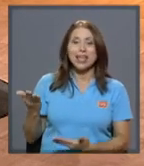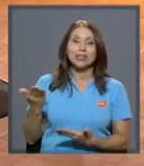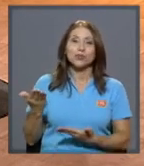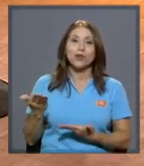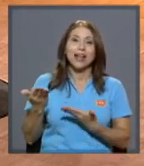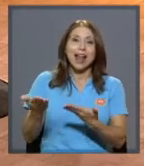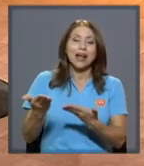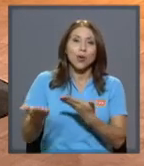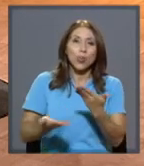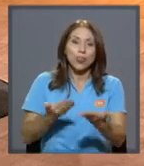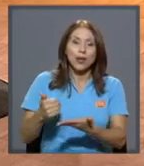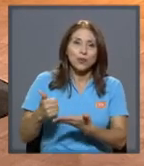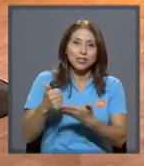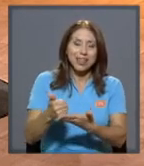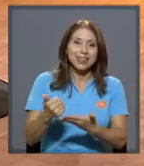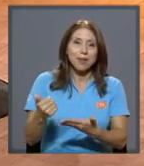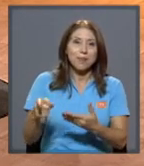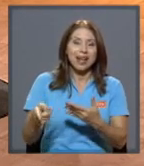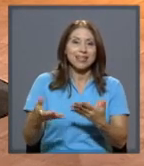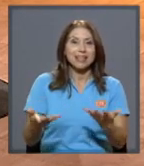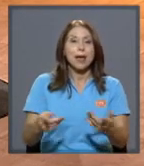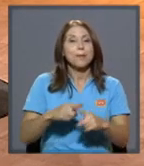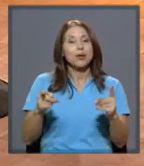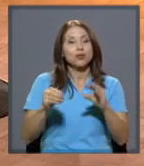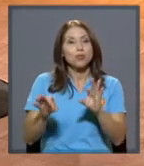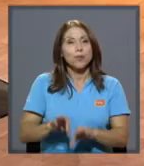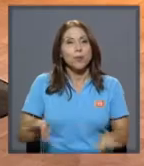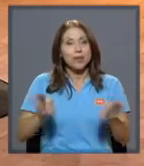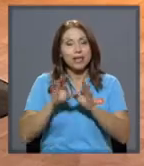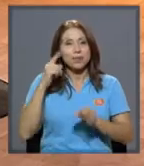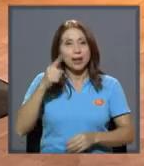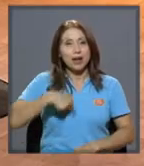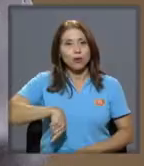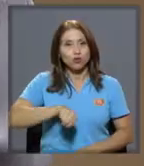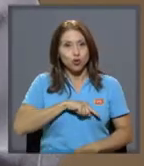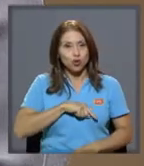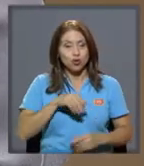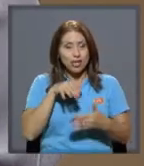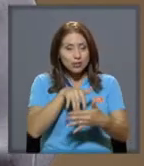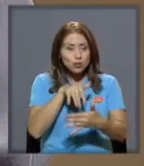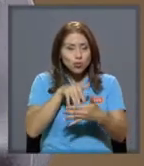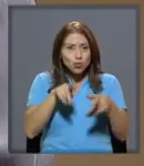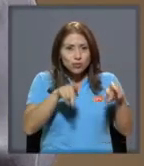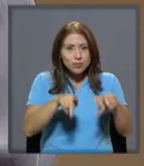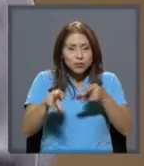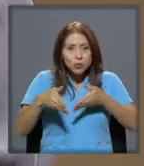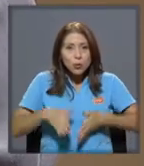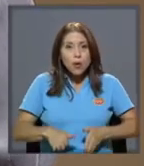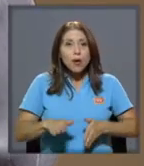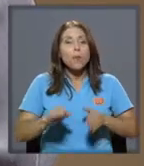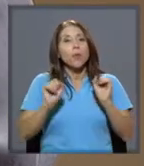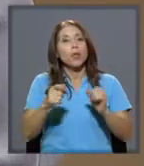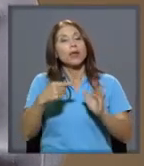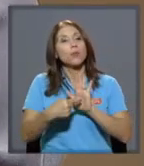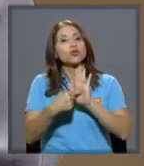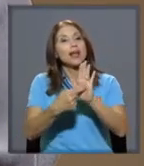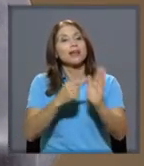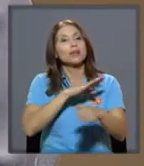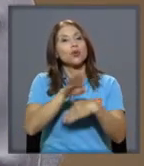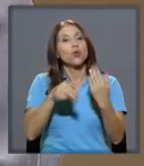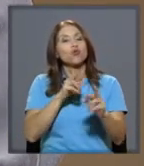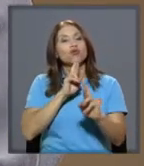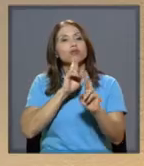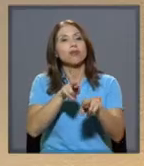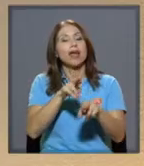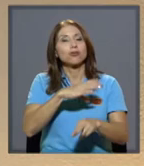contribuyente para esa calidad. Pero es muy importante para nosotros sí. en demografía para poder mostrar todos estos resultados y las particularidades de Costa